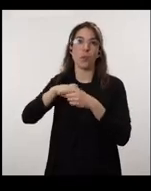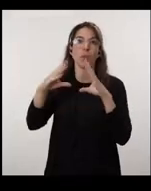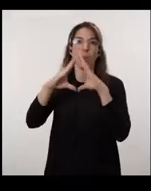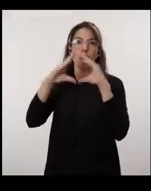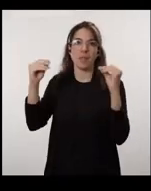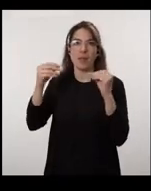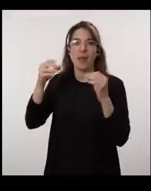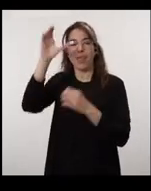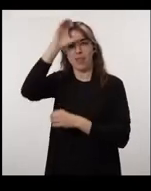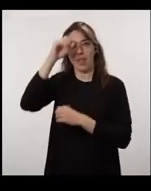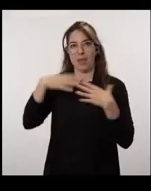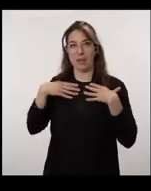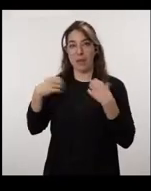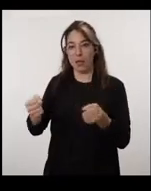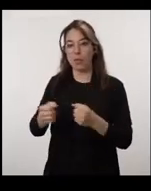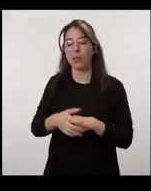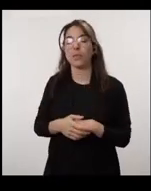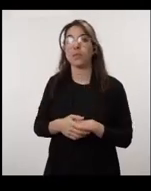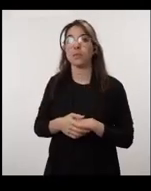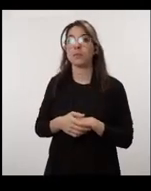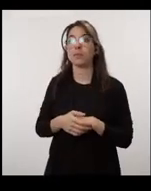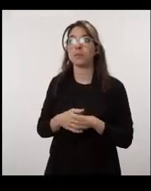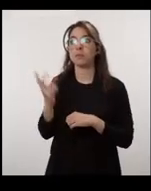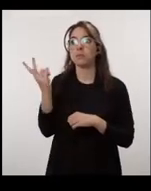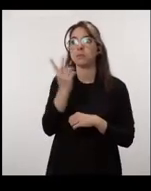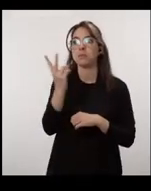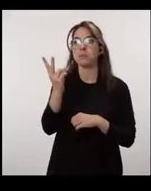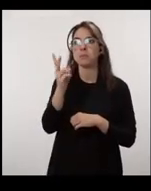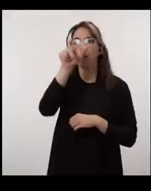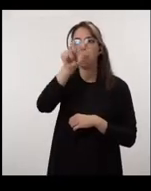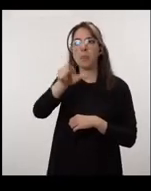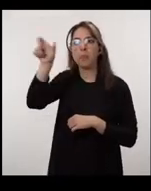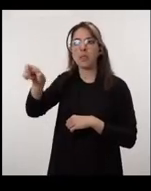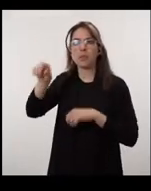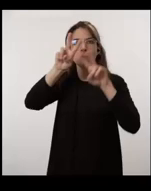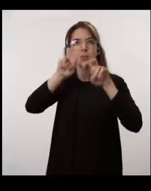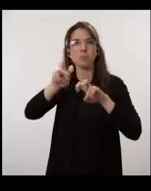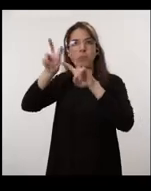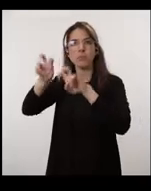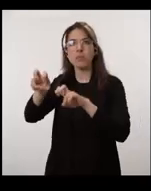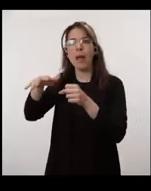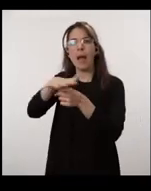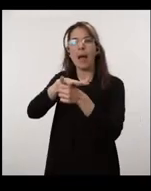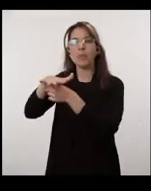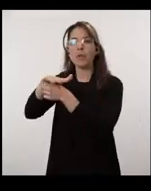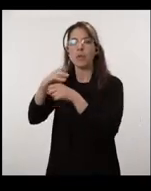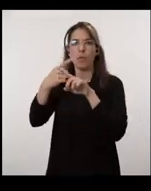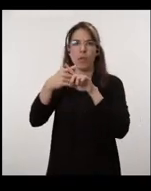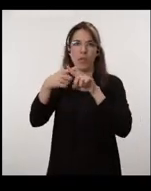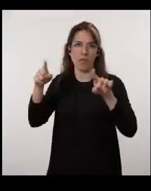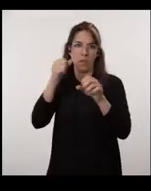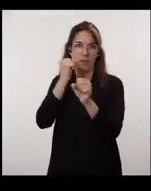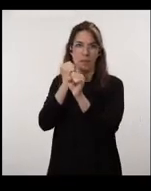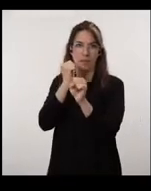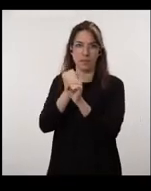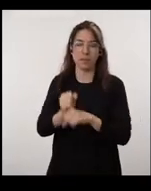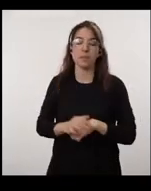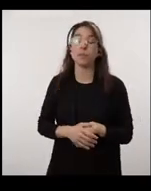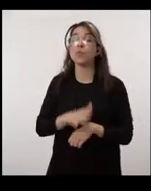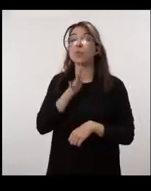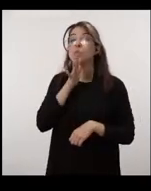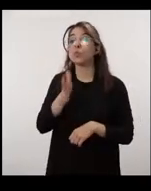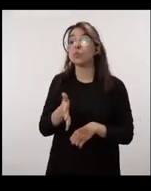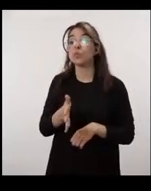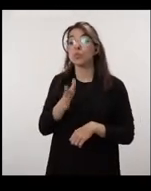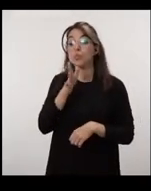y en su caso yo destacaría que se trata de personas de investigadores que están trabajando en áreas diferentes porque